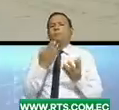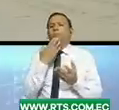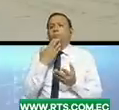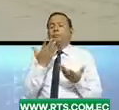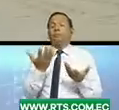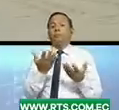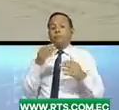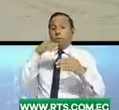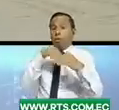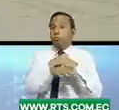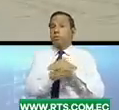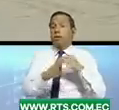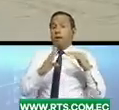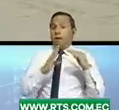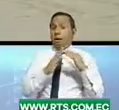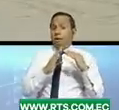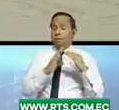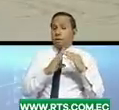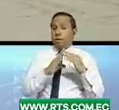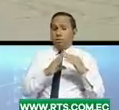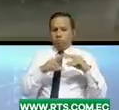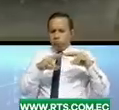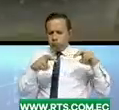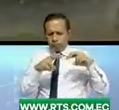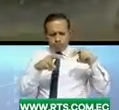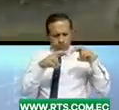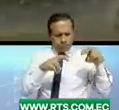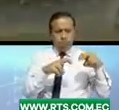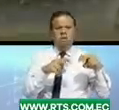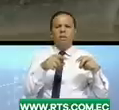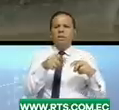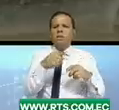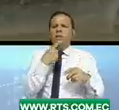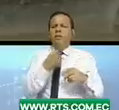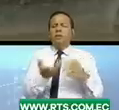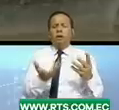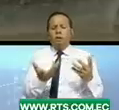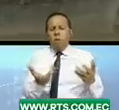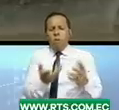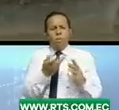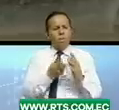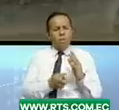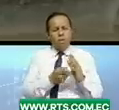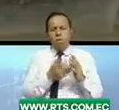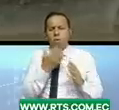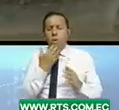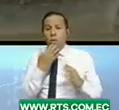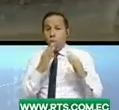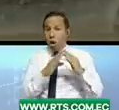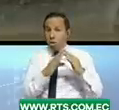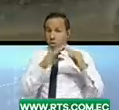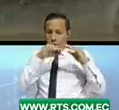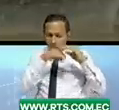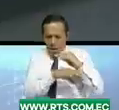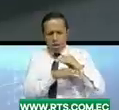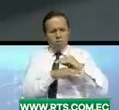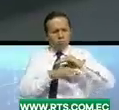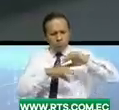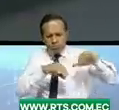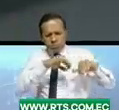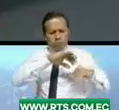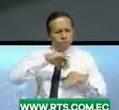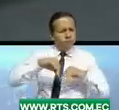de ahí poder tener en claro qué era lo que estaban ocultando dentro de este inmueble, y aparte de todo, pues encontraron